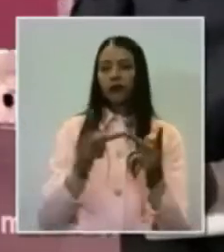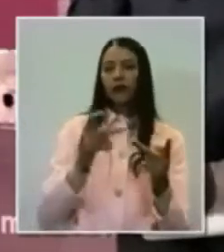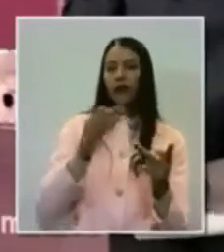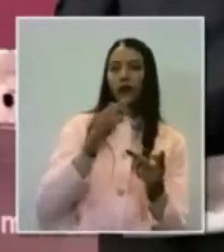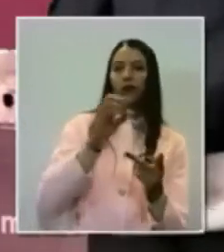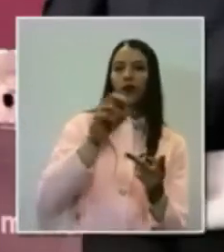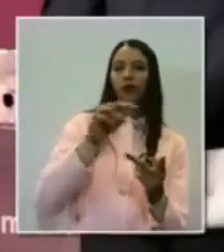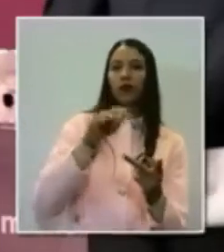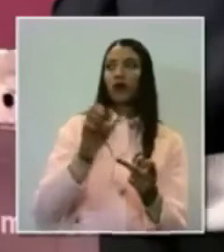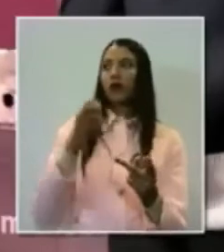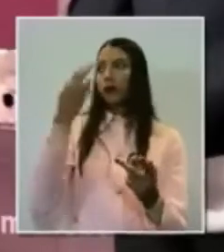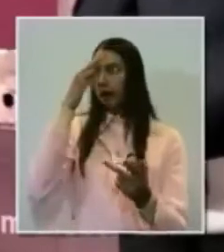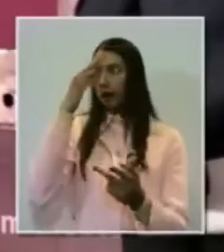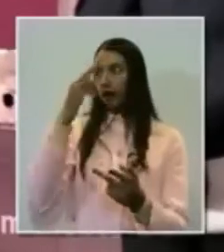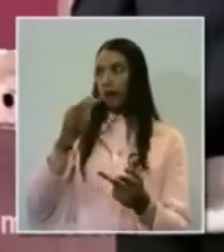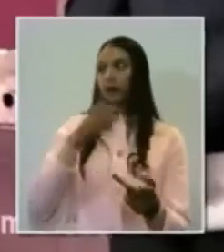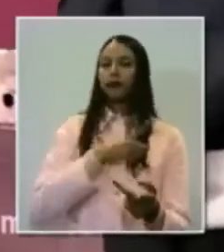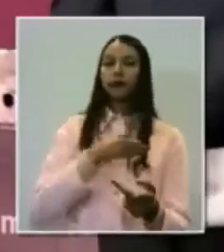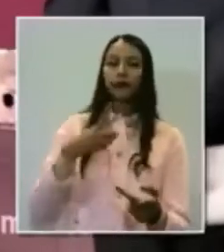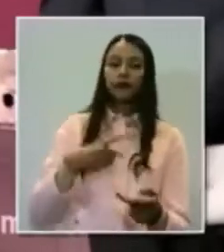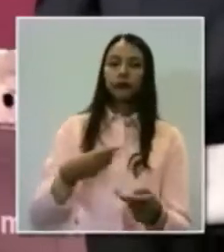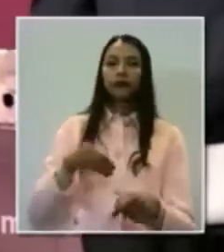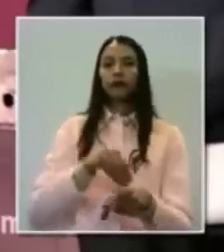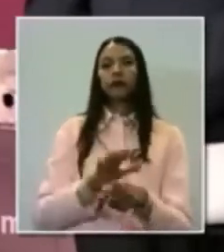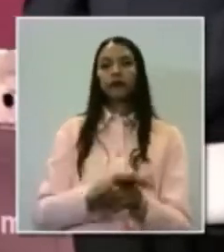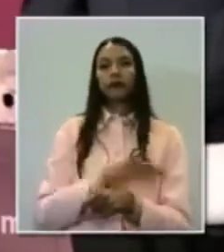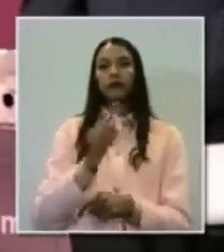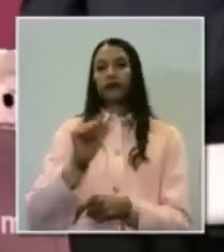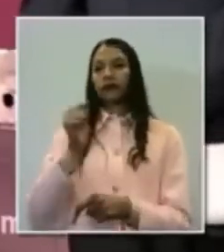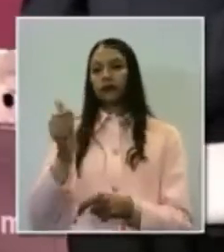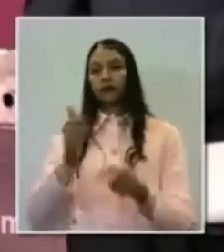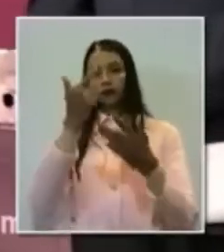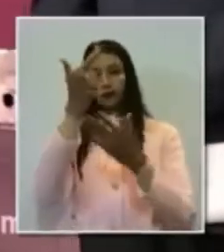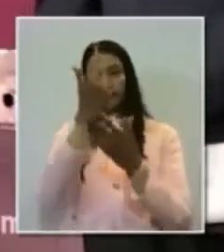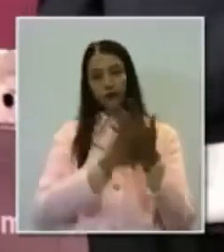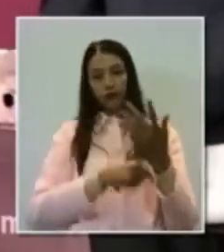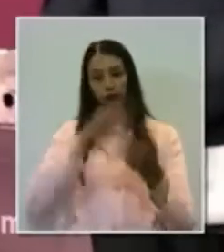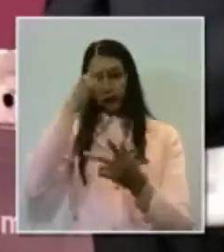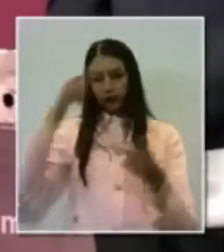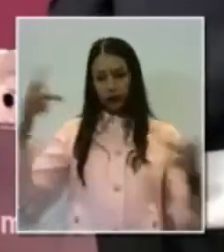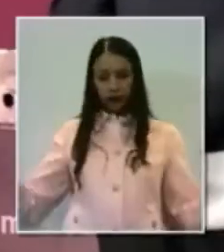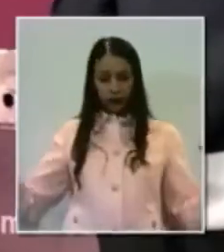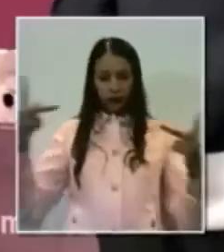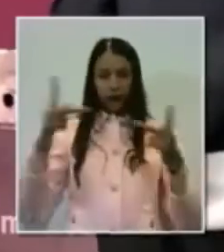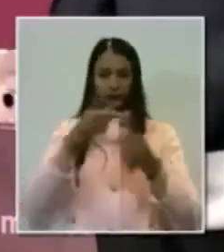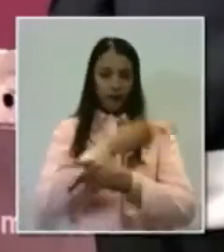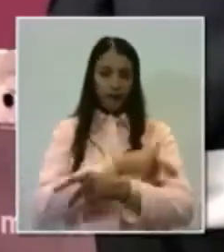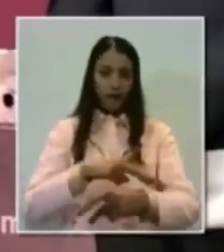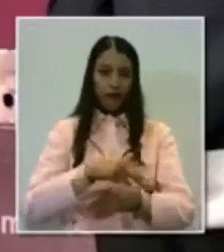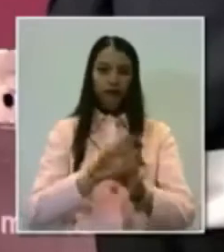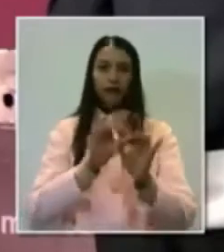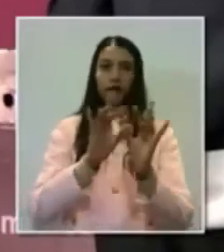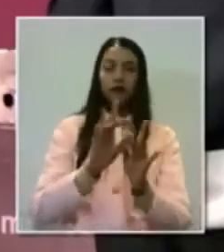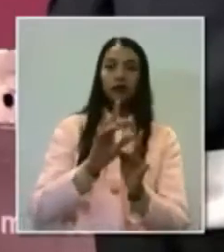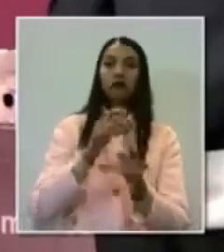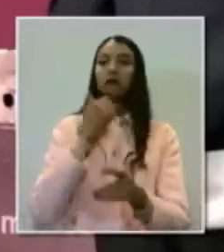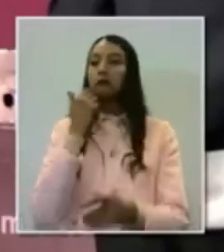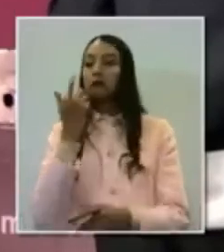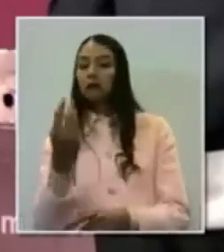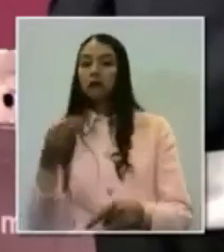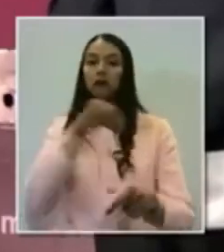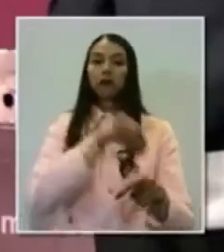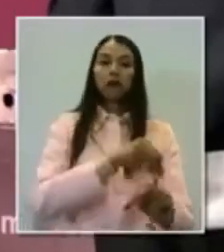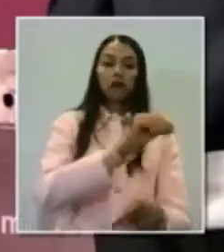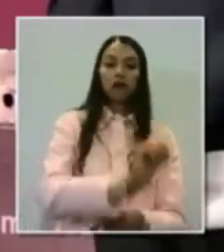desde México. Sí, tiene que aparecer porque se suben en otras plataformas para cuadrar todo el proceso, de tal manera que si alguien quiere meter